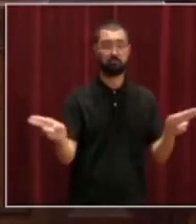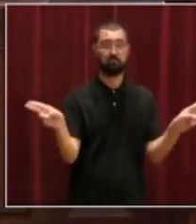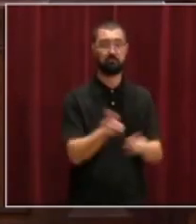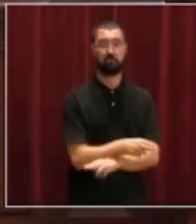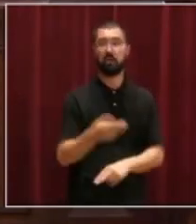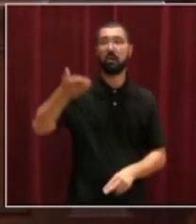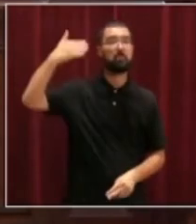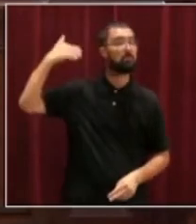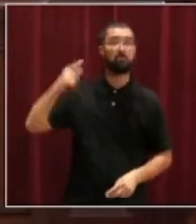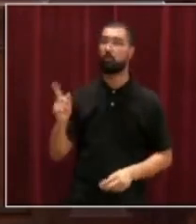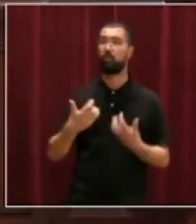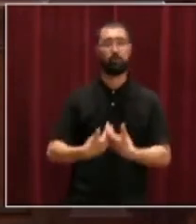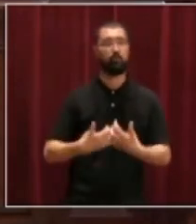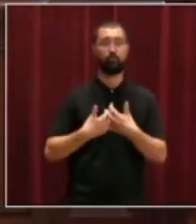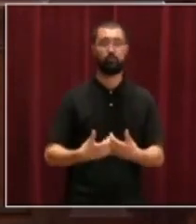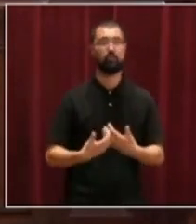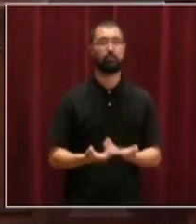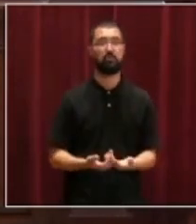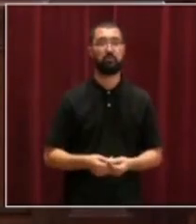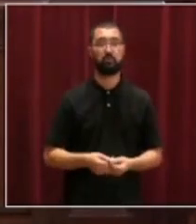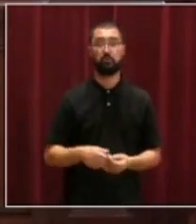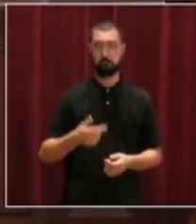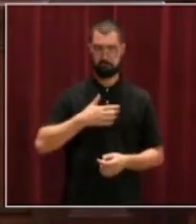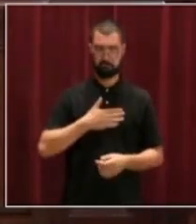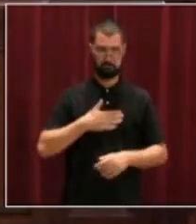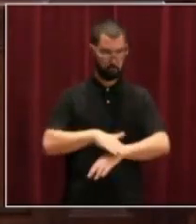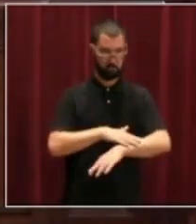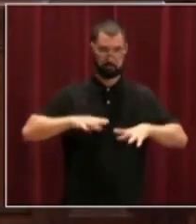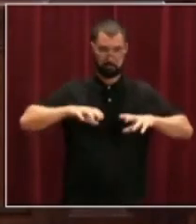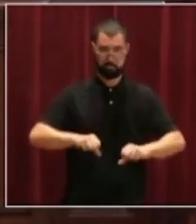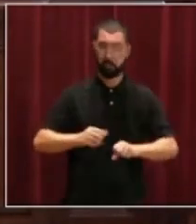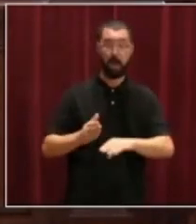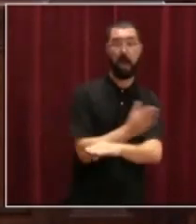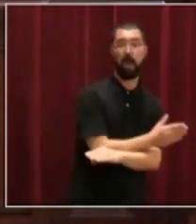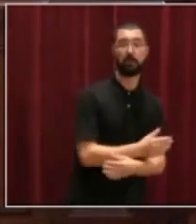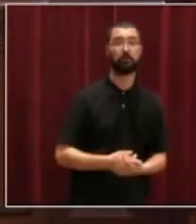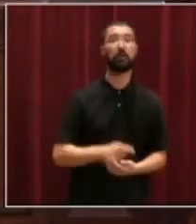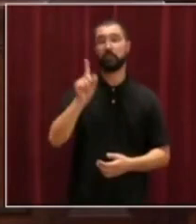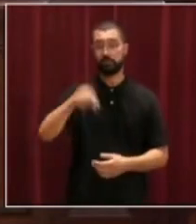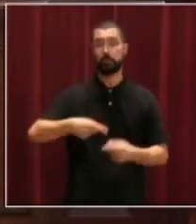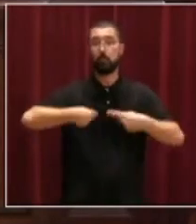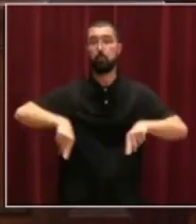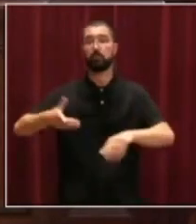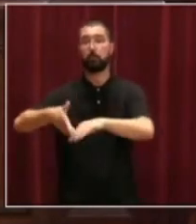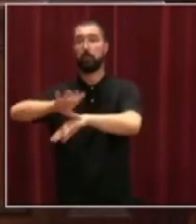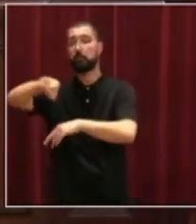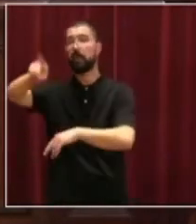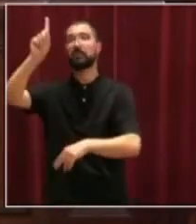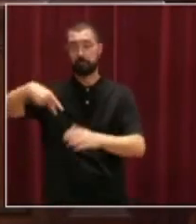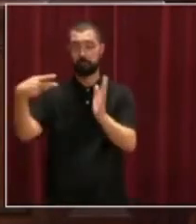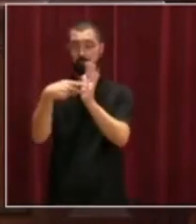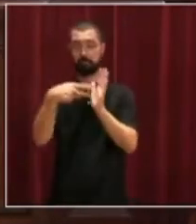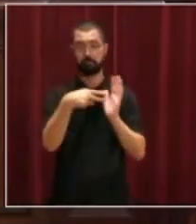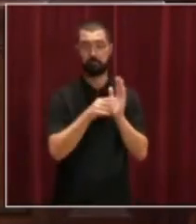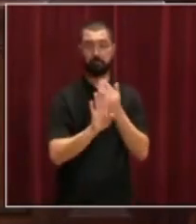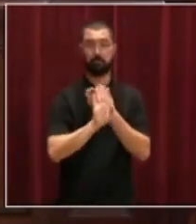antes que este gobierno empezara a trabajar Lo mismo pasa en el puerto de Palma los cargadores eléctricos que